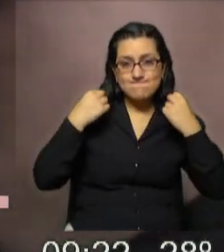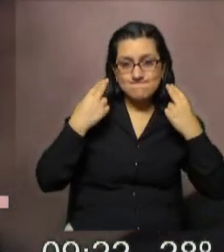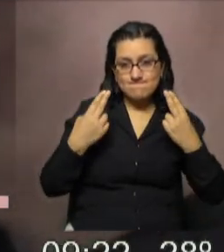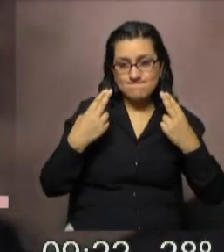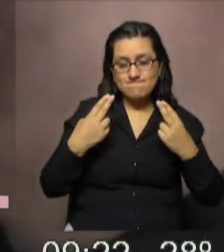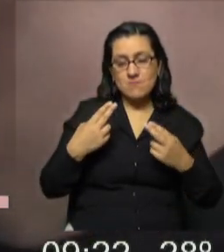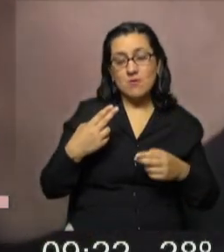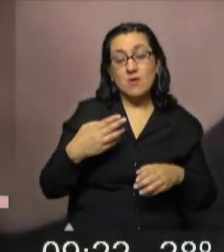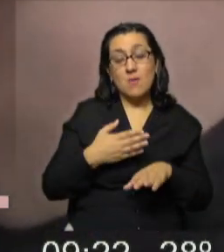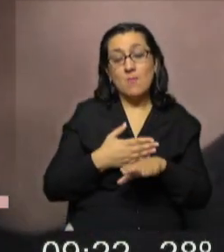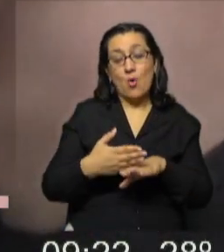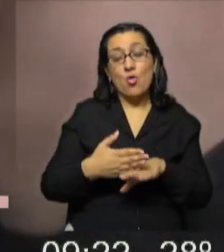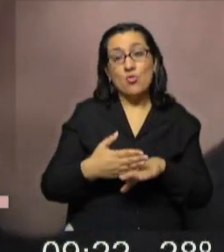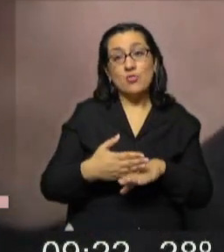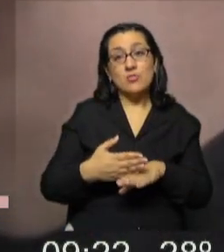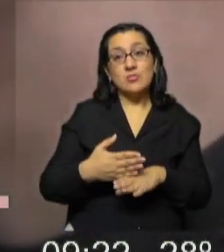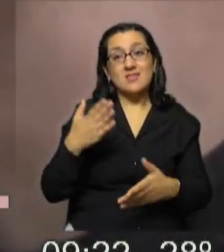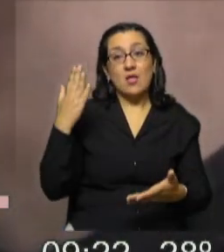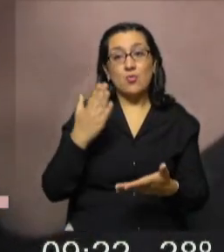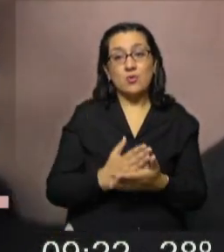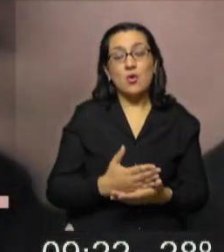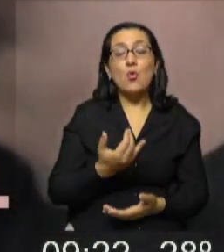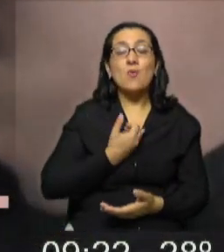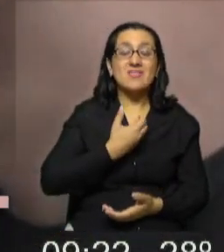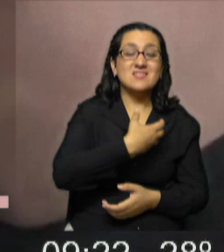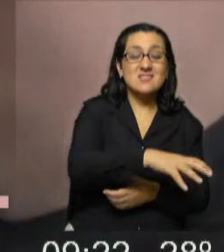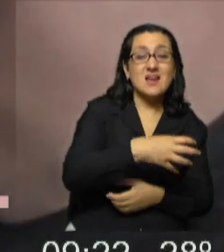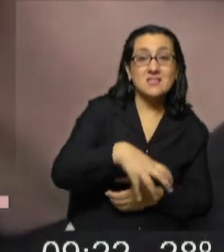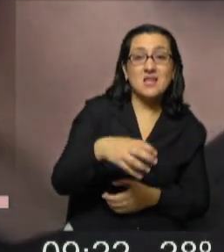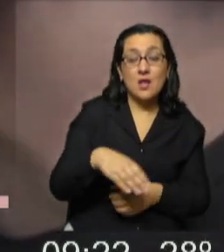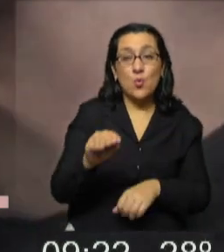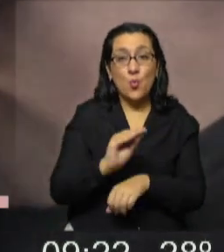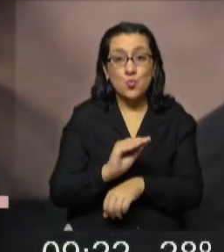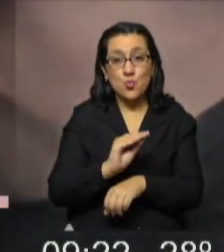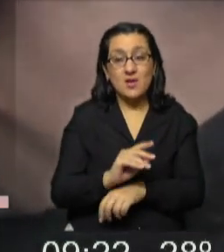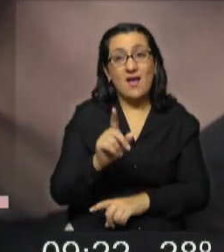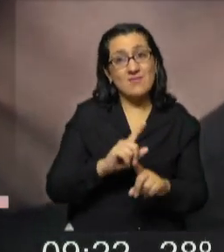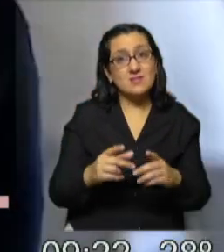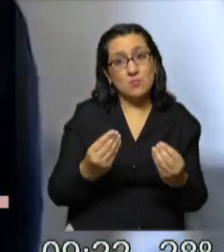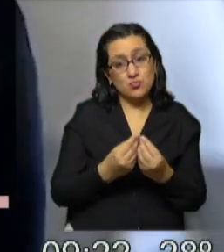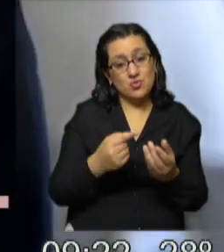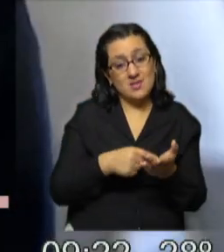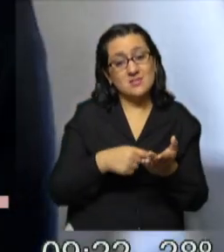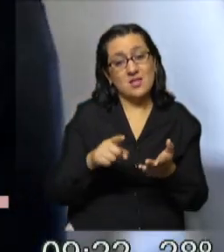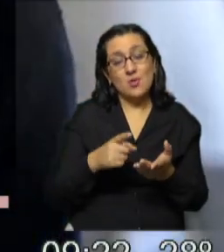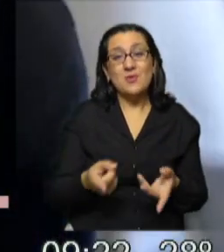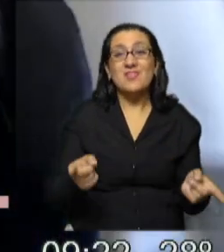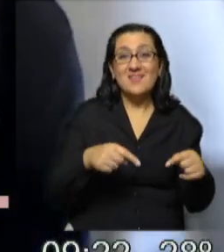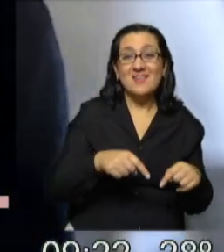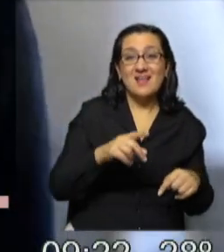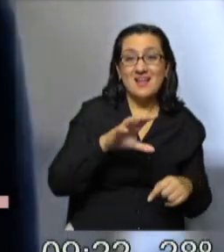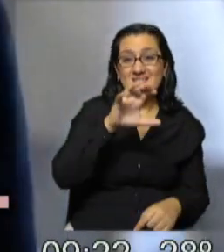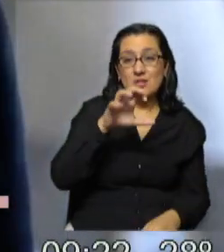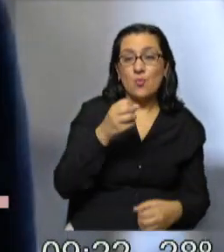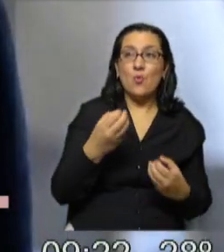dictadura, postdictadura. ¿Cómo es descentralizar un poco la cultura, que a veces está muy en el centro de Montevideo, ¿no?, y traerla aquí al barrio? Bueno, es